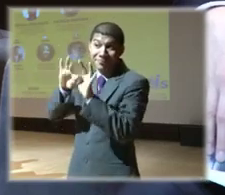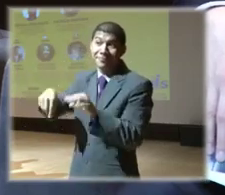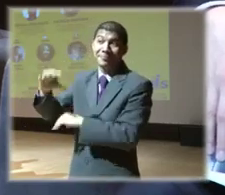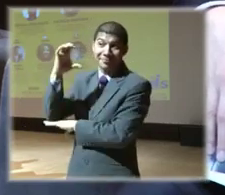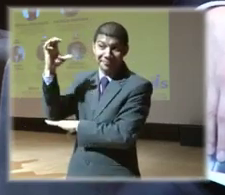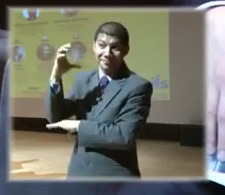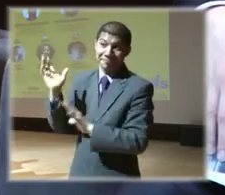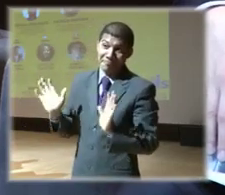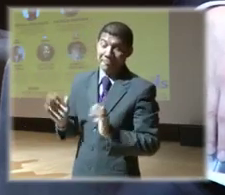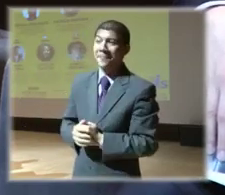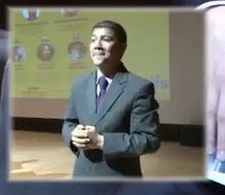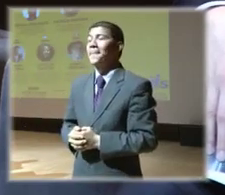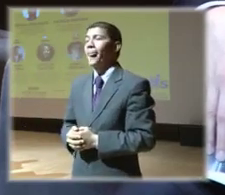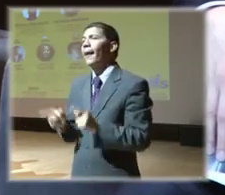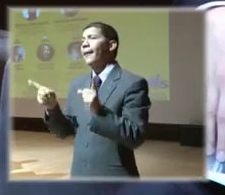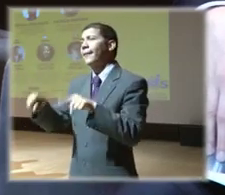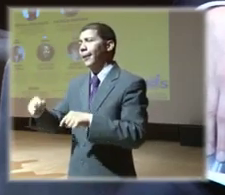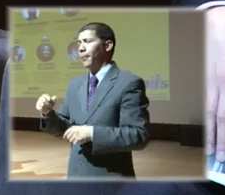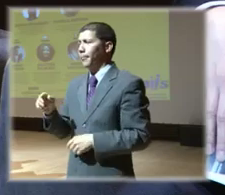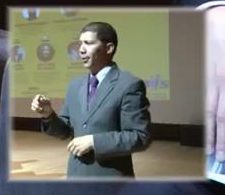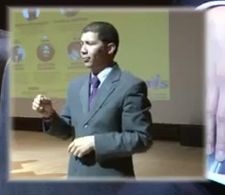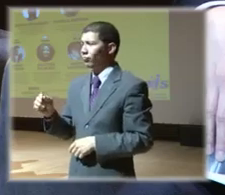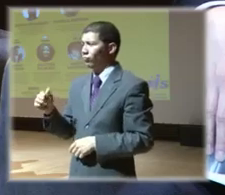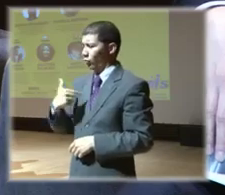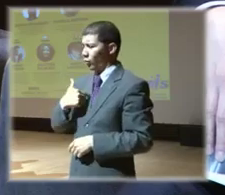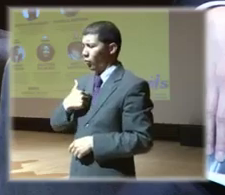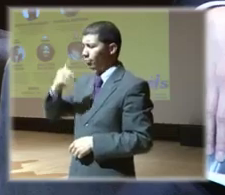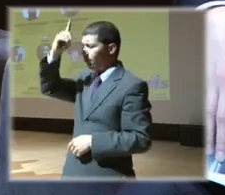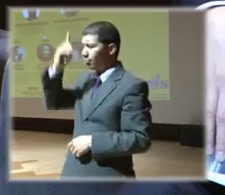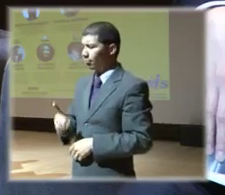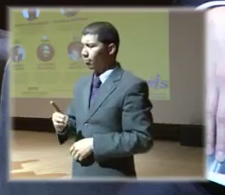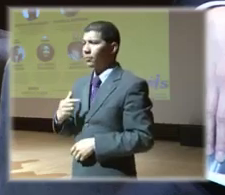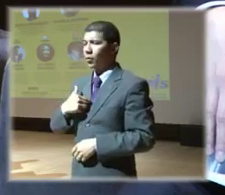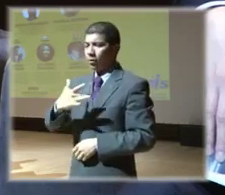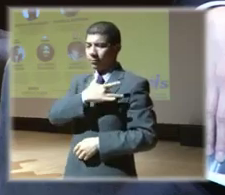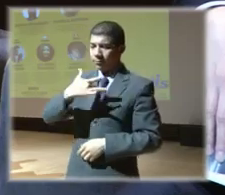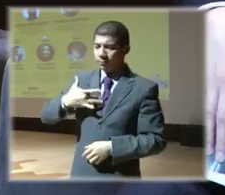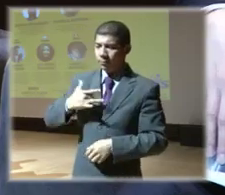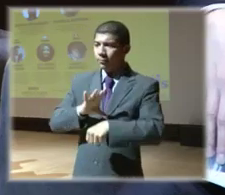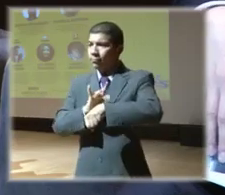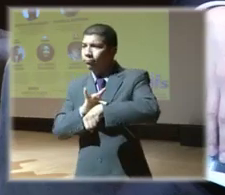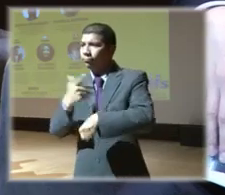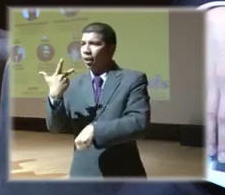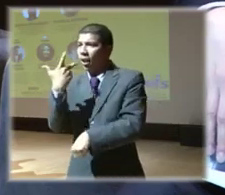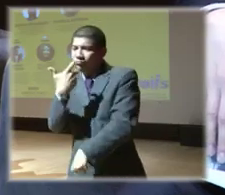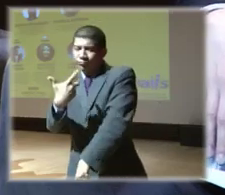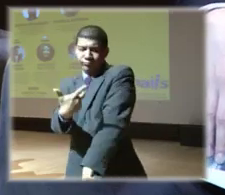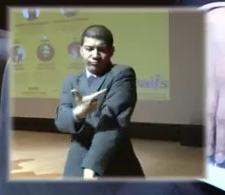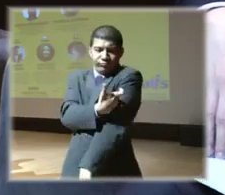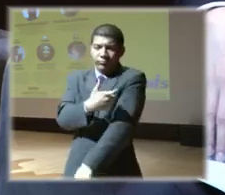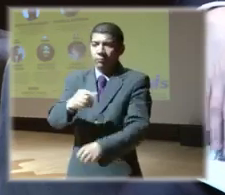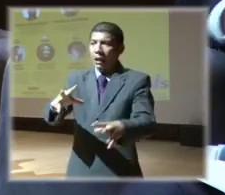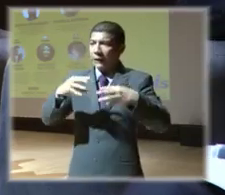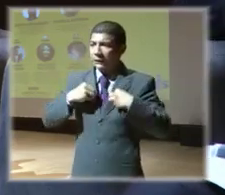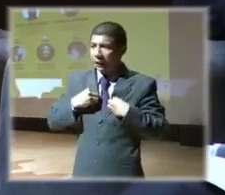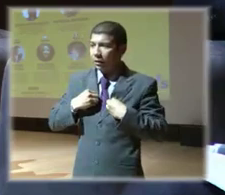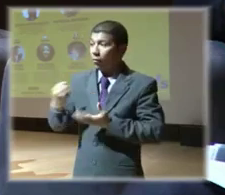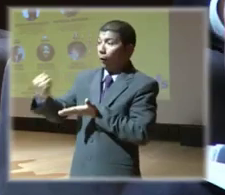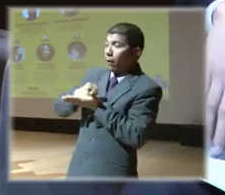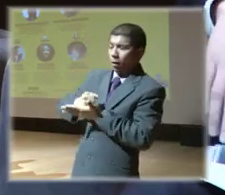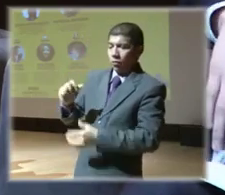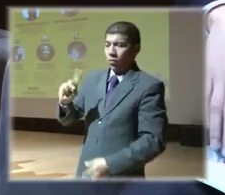nos permite que se respeten las decisiones que tome yo sobre los tratamientos de salud que me son administrados, incluyendo